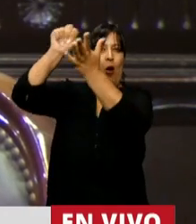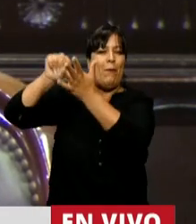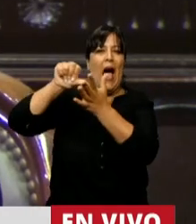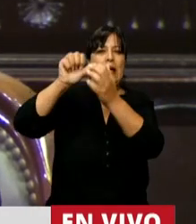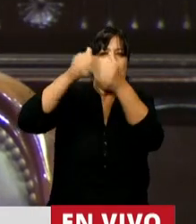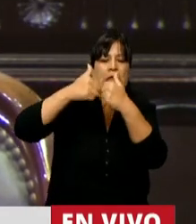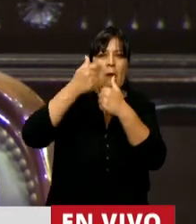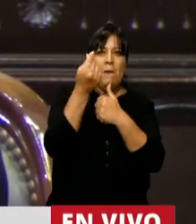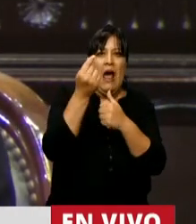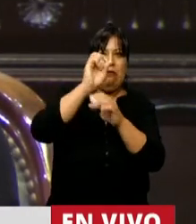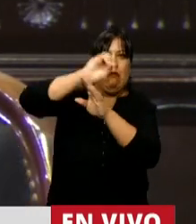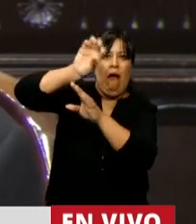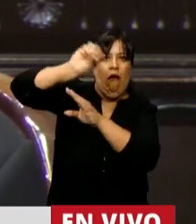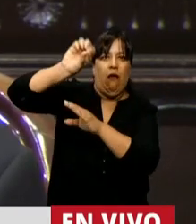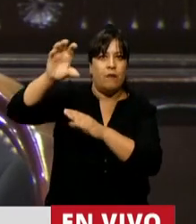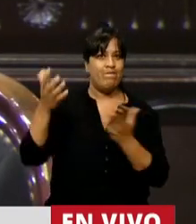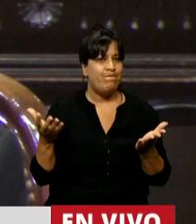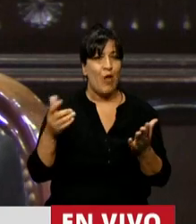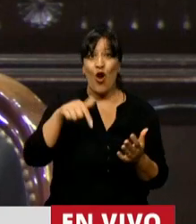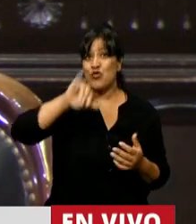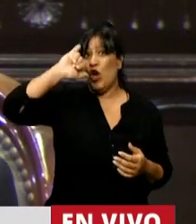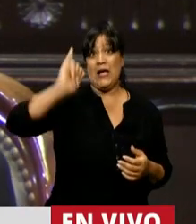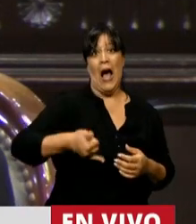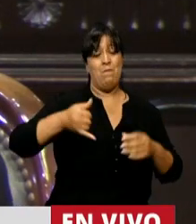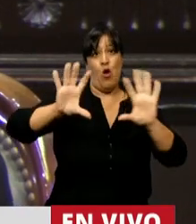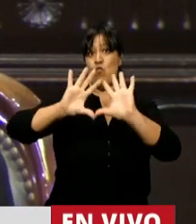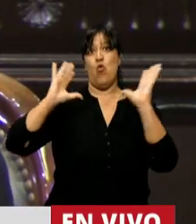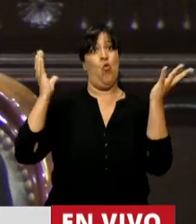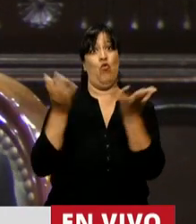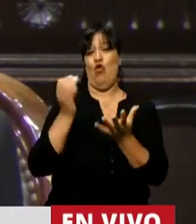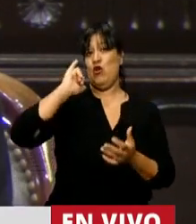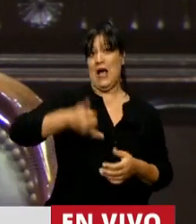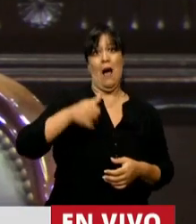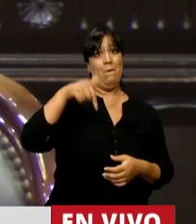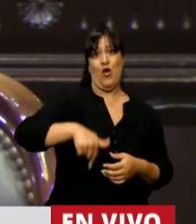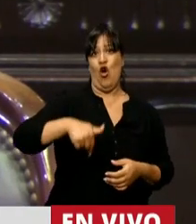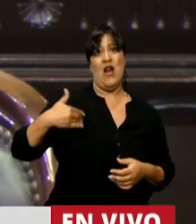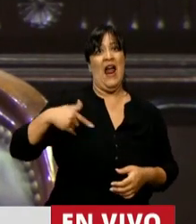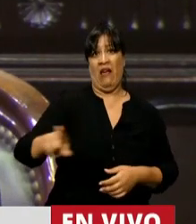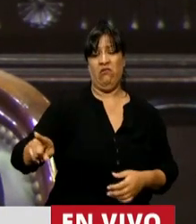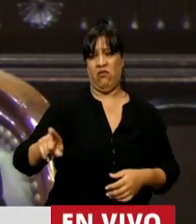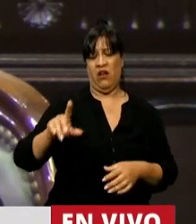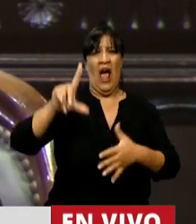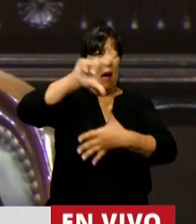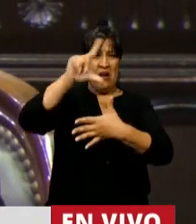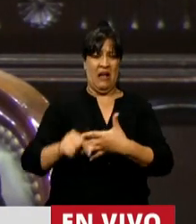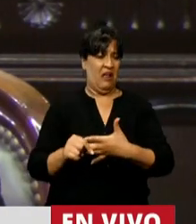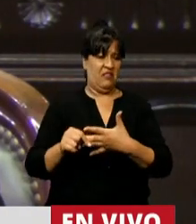guaridas fiscales. Somos campeones del mundo y lejos de América